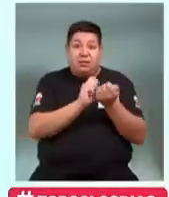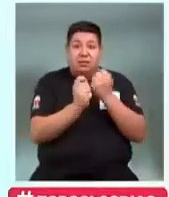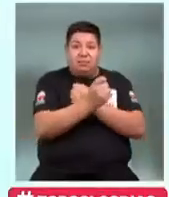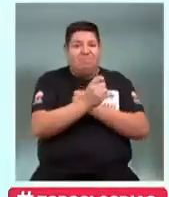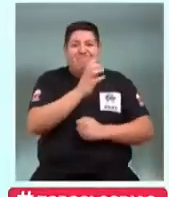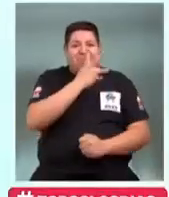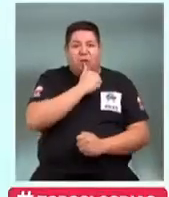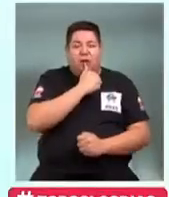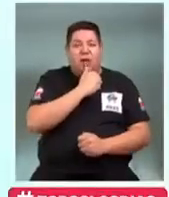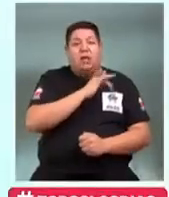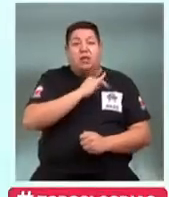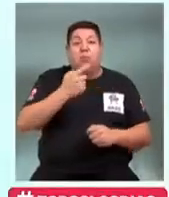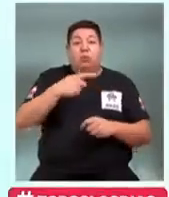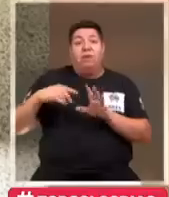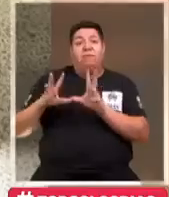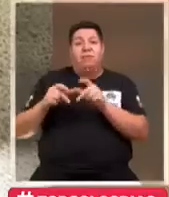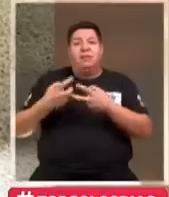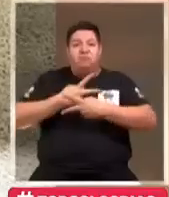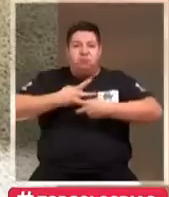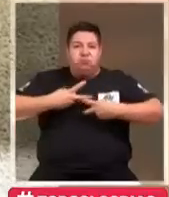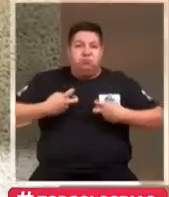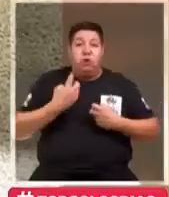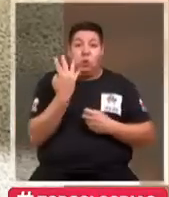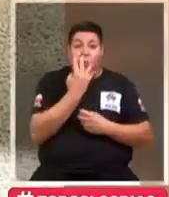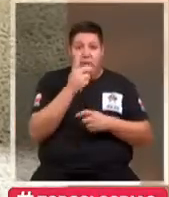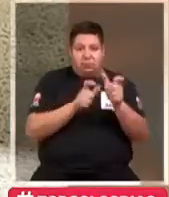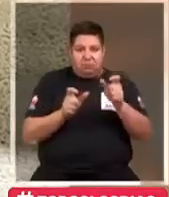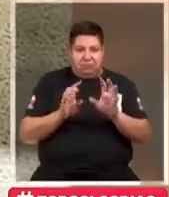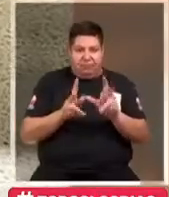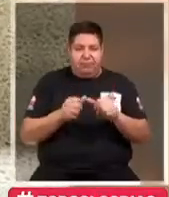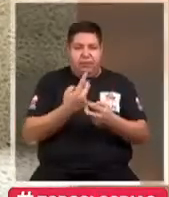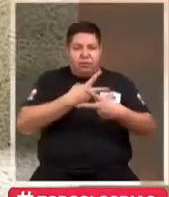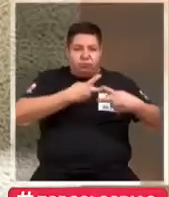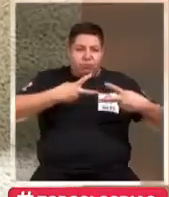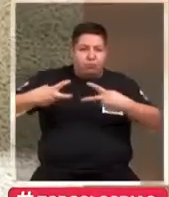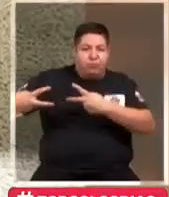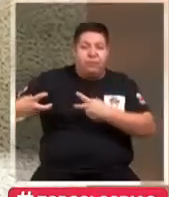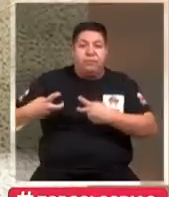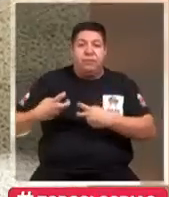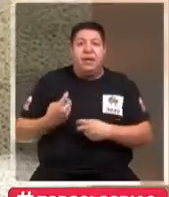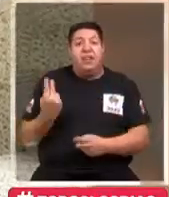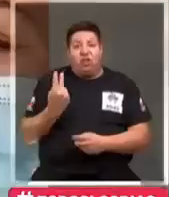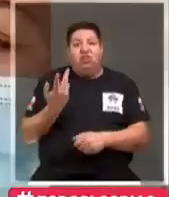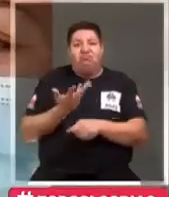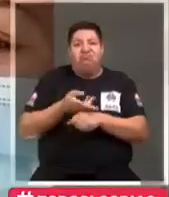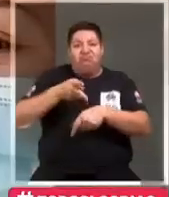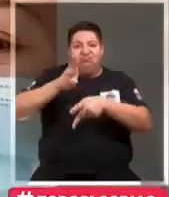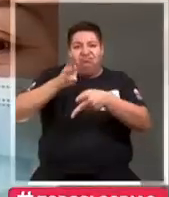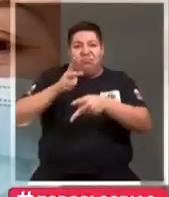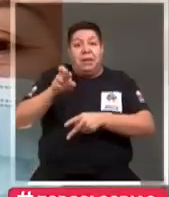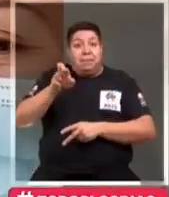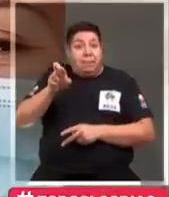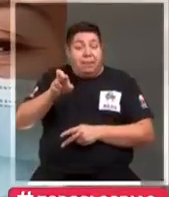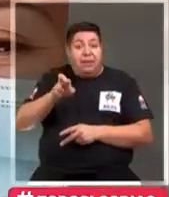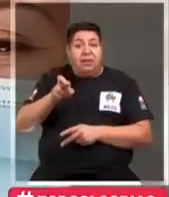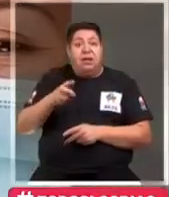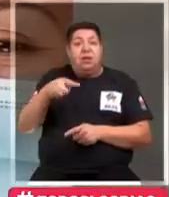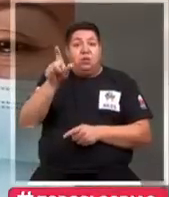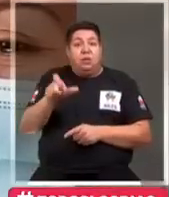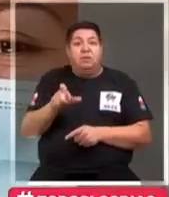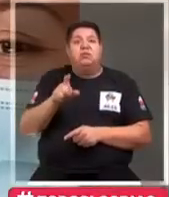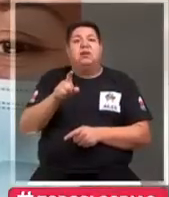hicieron los exámenes a nosotros, a la familia, a los cuatro. Tenía dos compatibles, que era su papá y